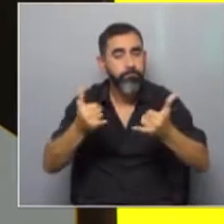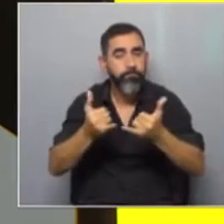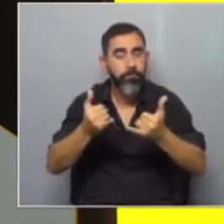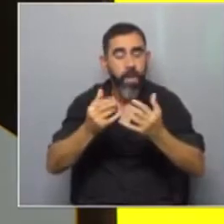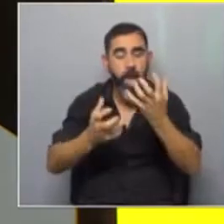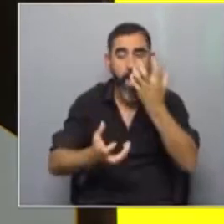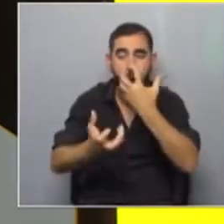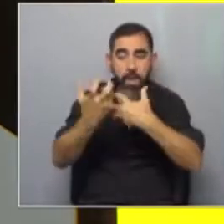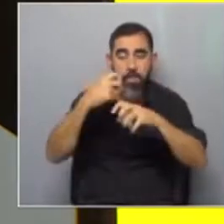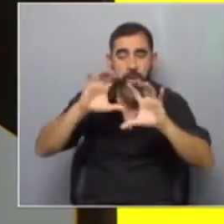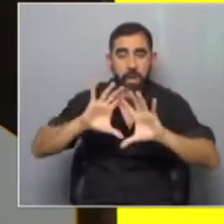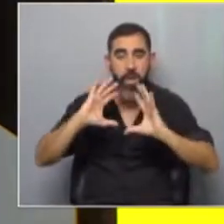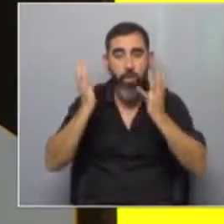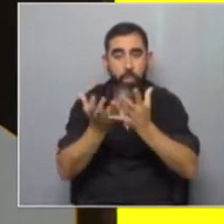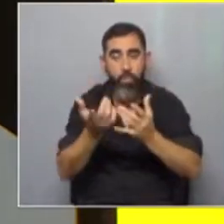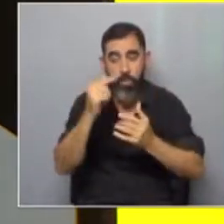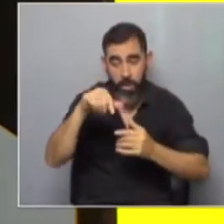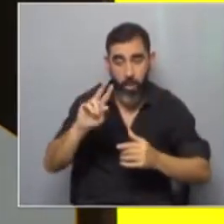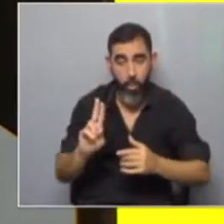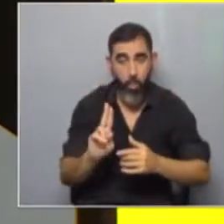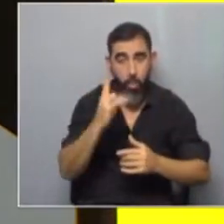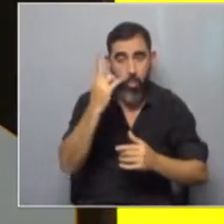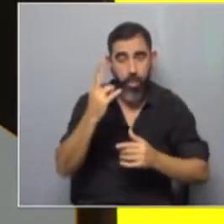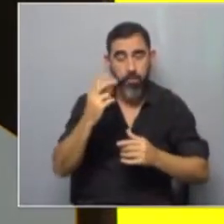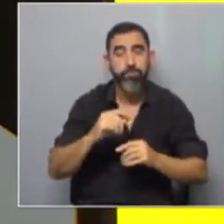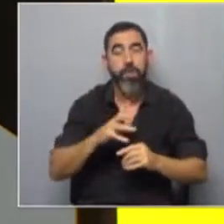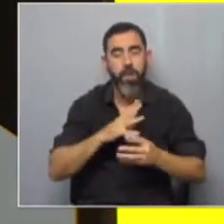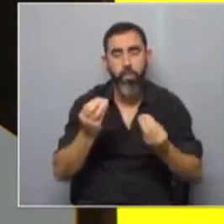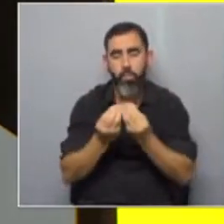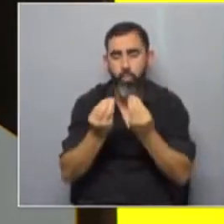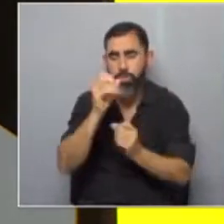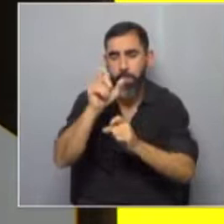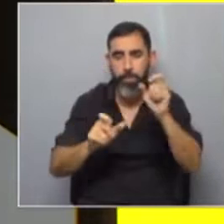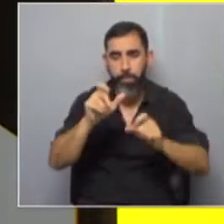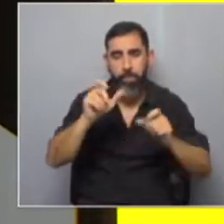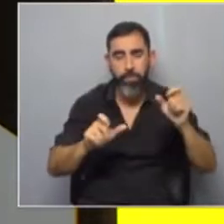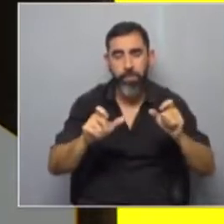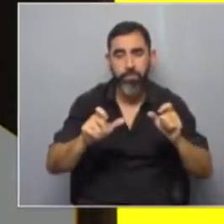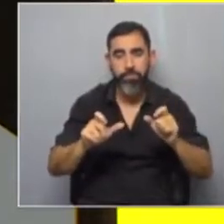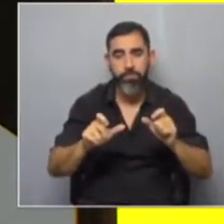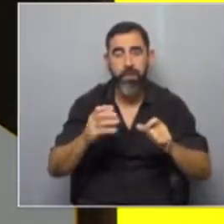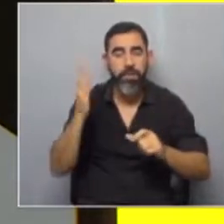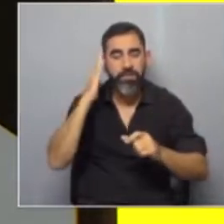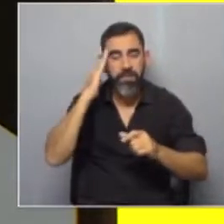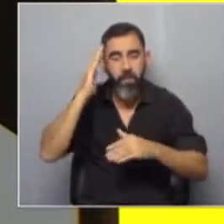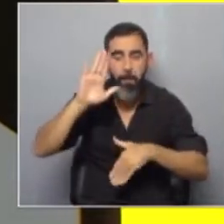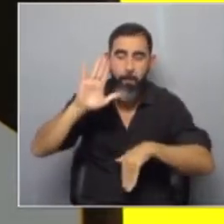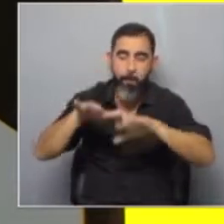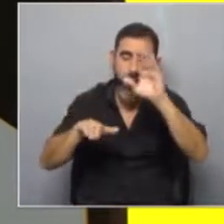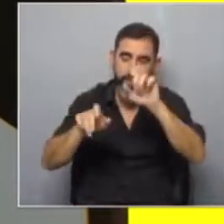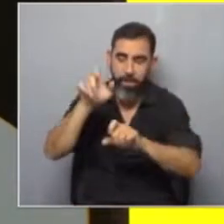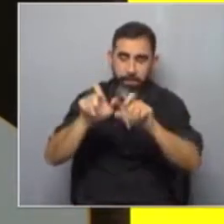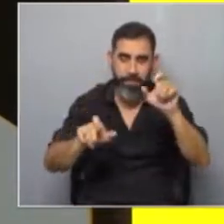especies en todo el mundo, pero en este caso en particular de Uruguay. No me voy a extender mucho, hay mucha gente acá y está mucho más adecuado que hablen ellos y no que hable